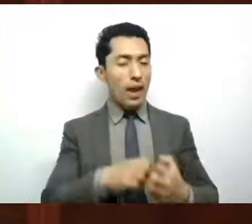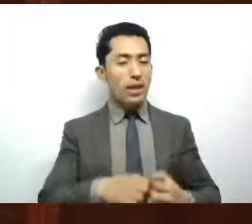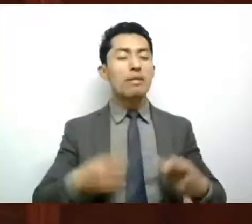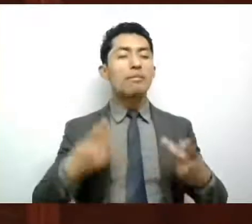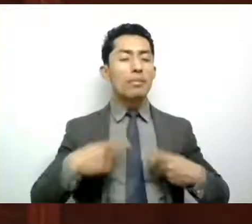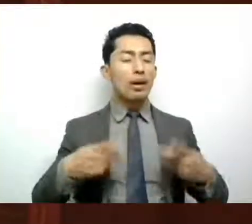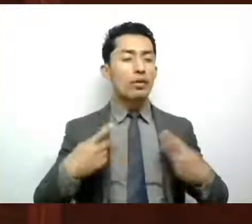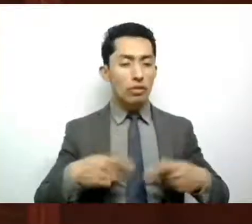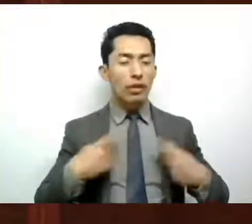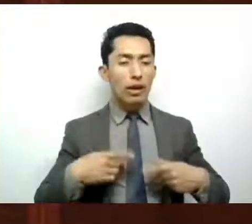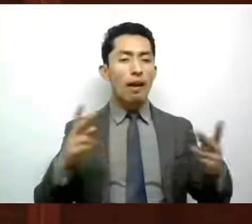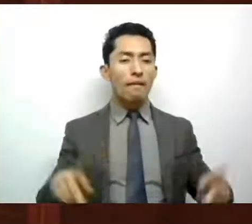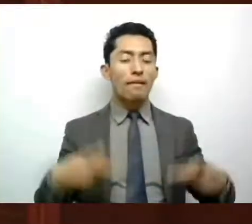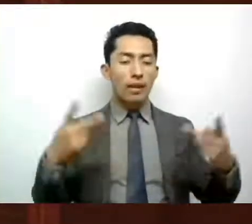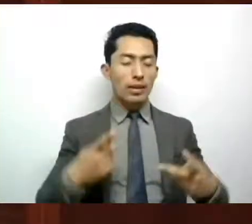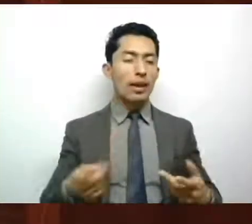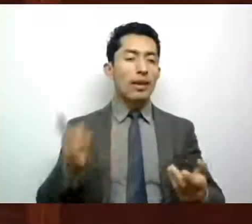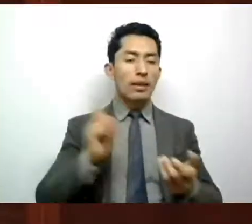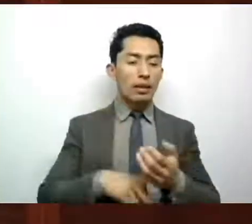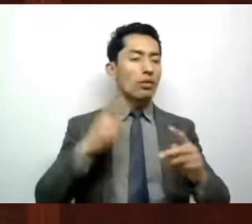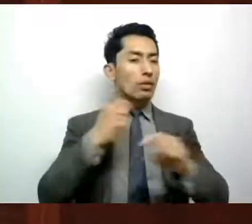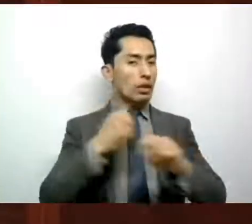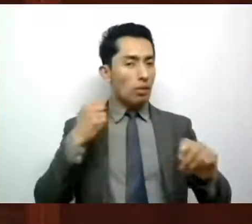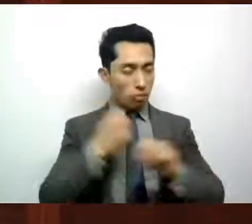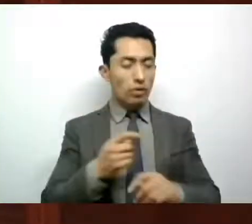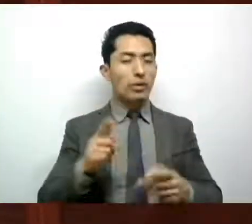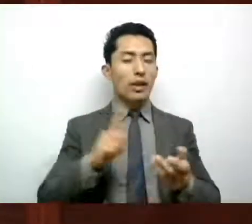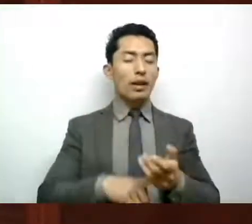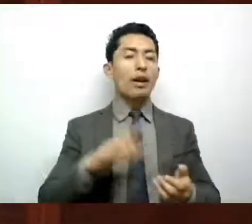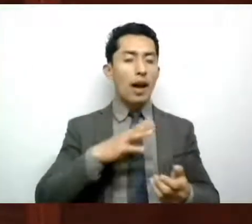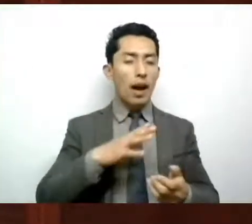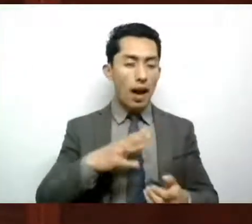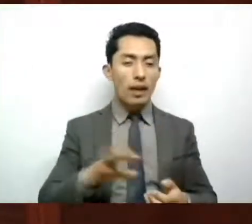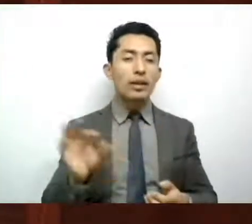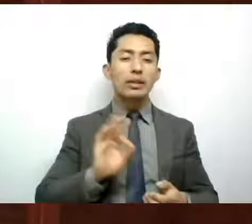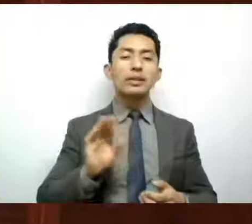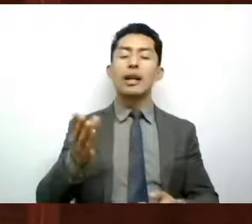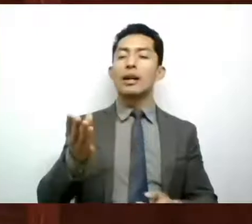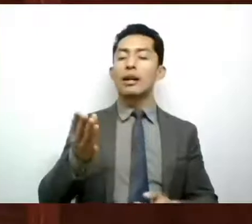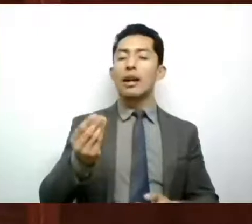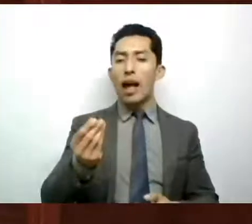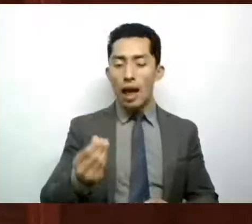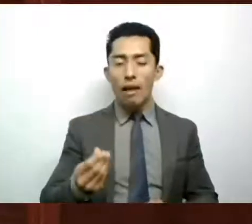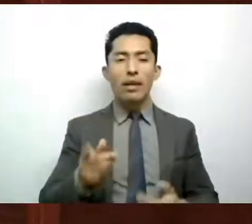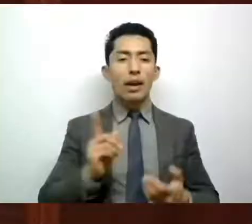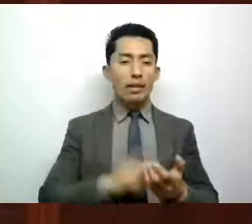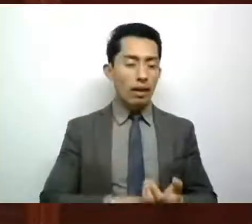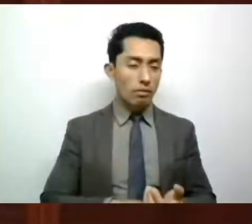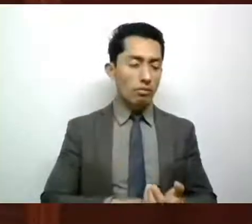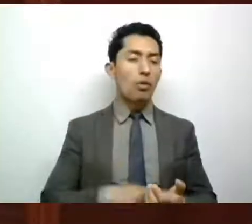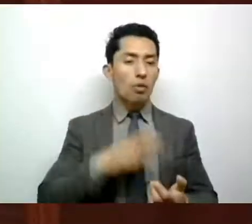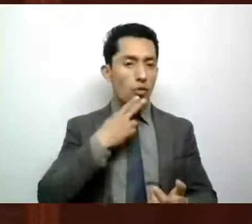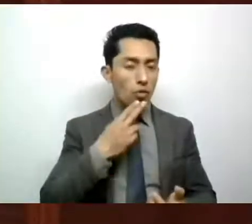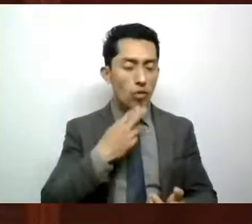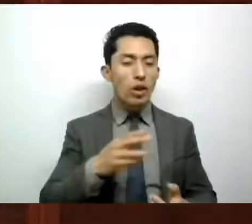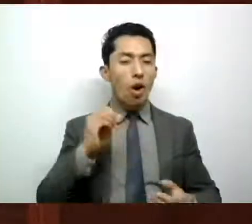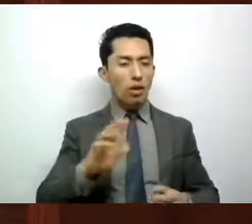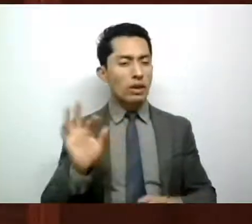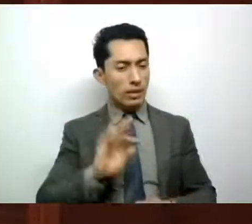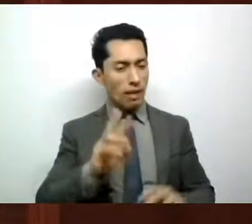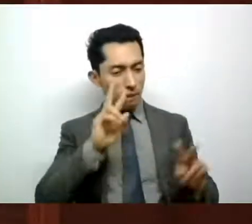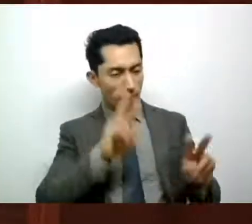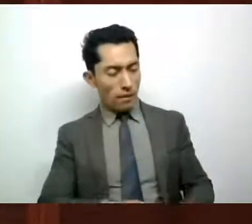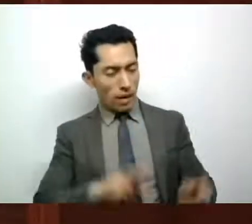a vendedores a bordo del transporte, consumidores de cannabis y personas que por razones de